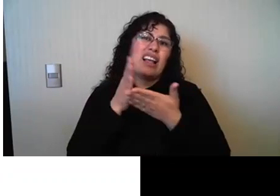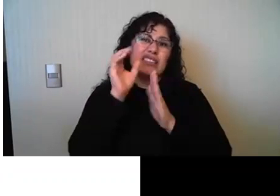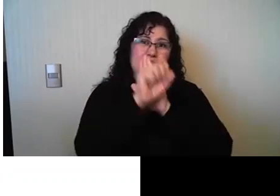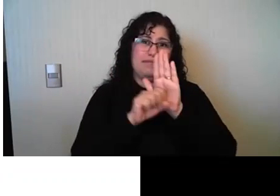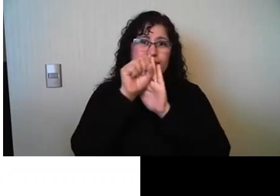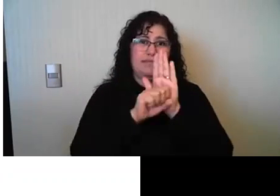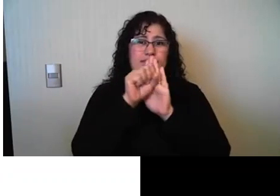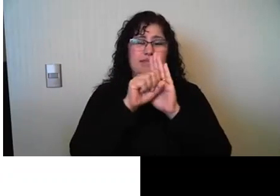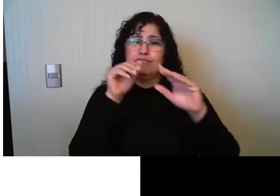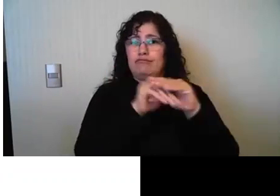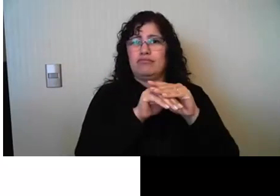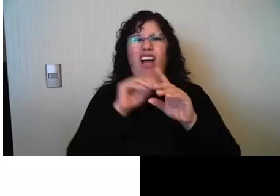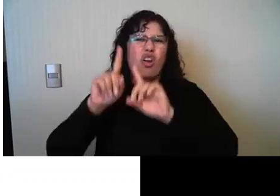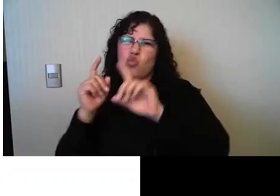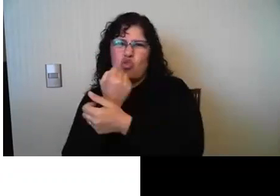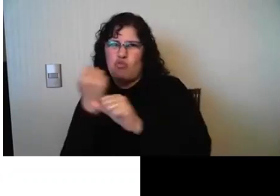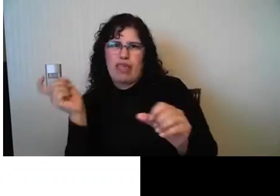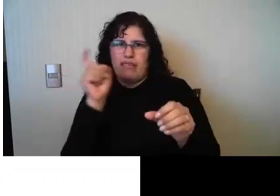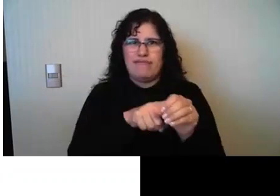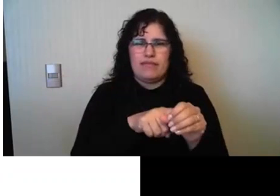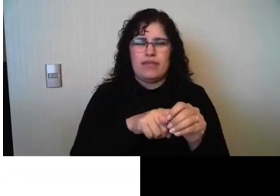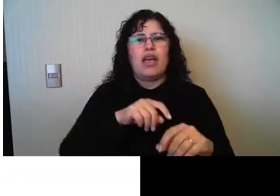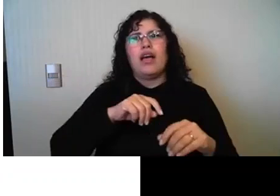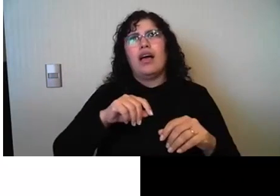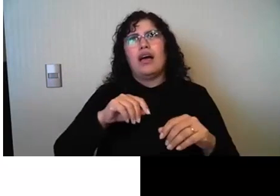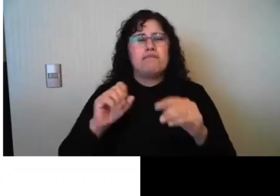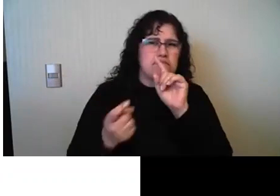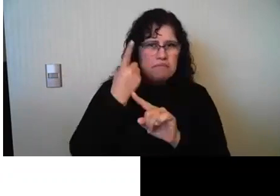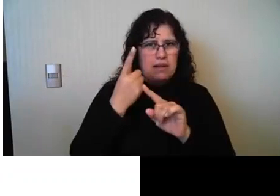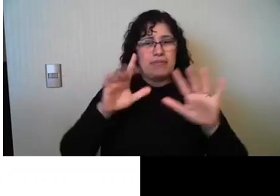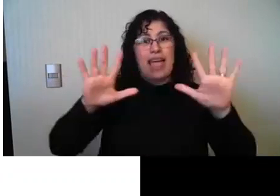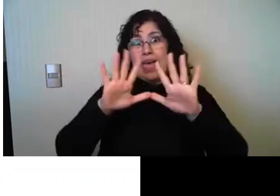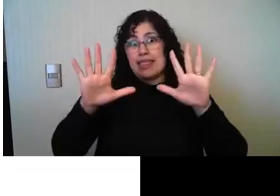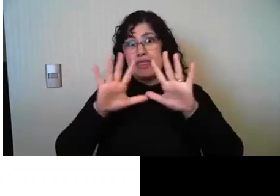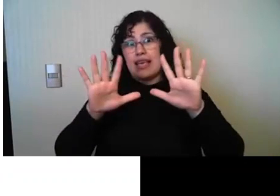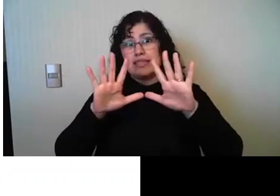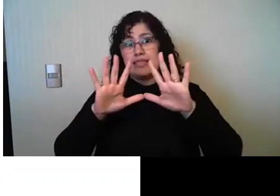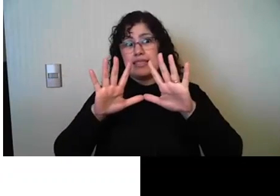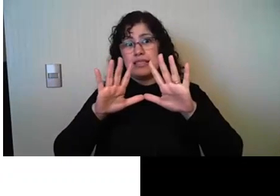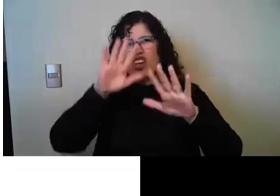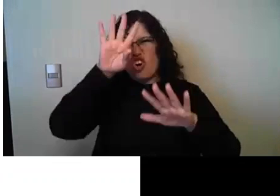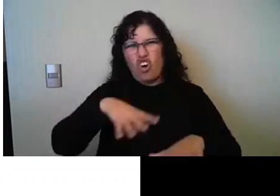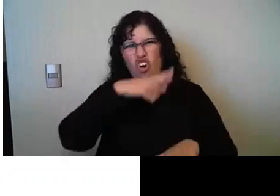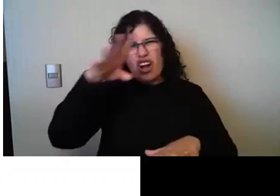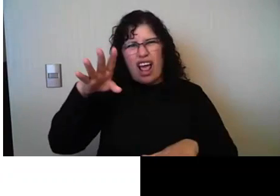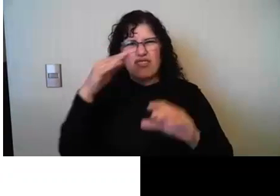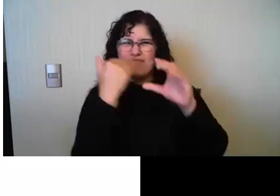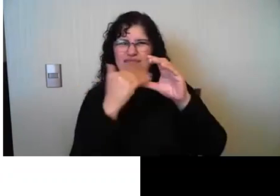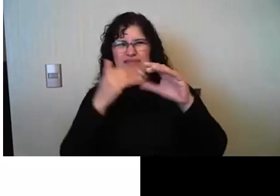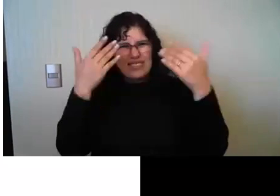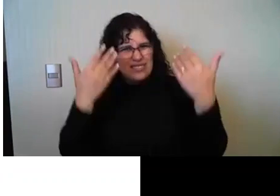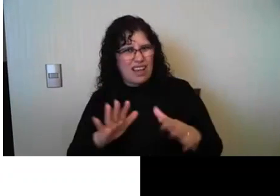asistir. 9:50, perdón, a las 10. El horario está en el correo.